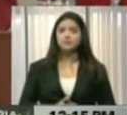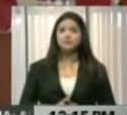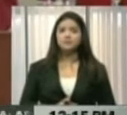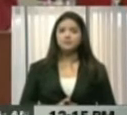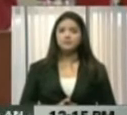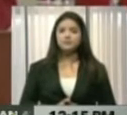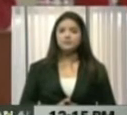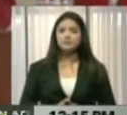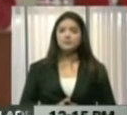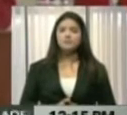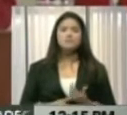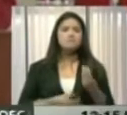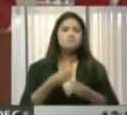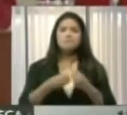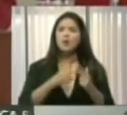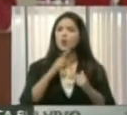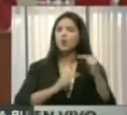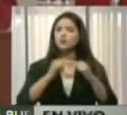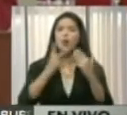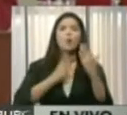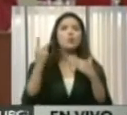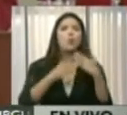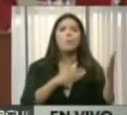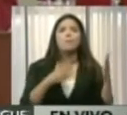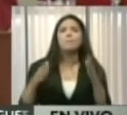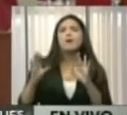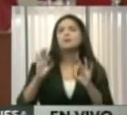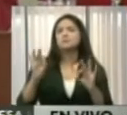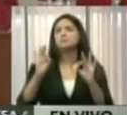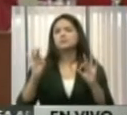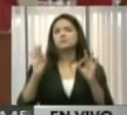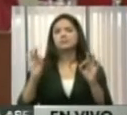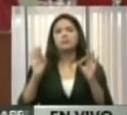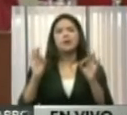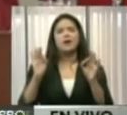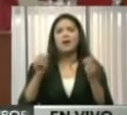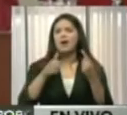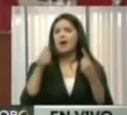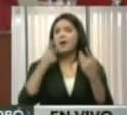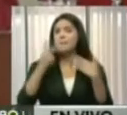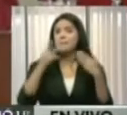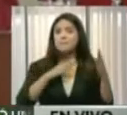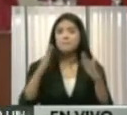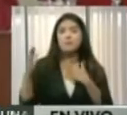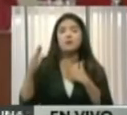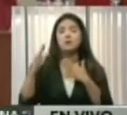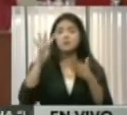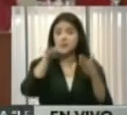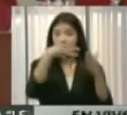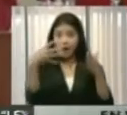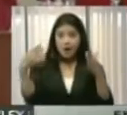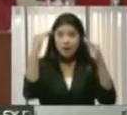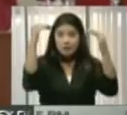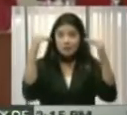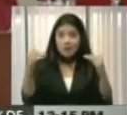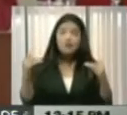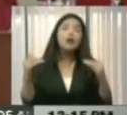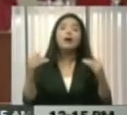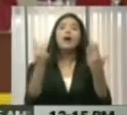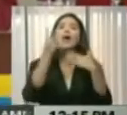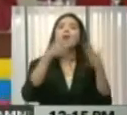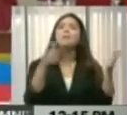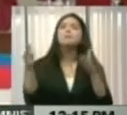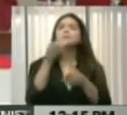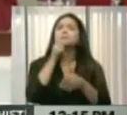fundamentalmente se construirá con los planes específicos de cada punto de la agenda. Dicho plan se